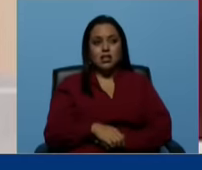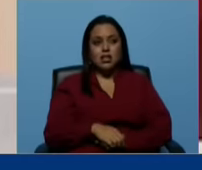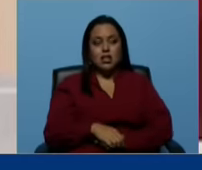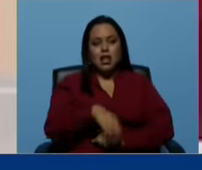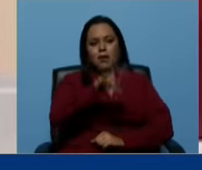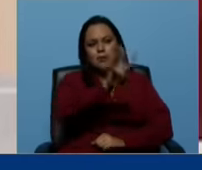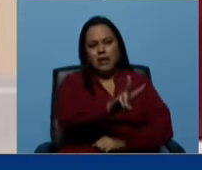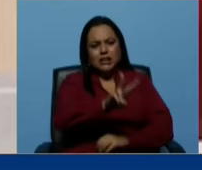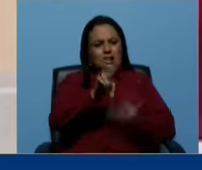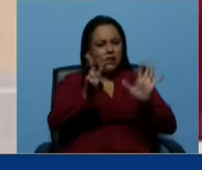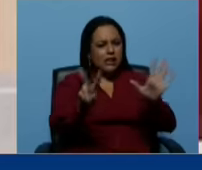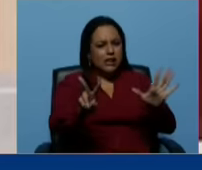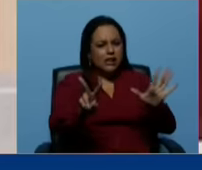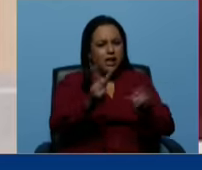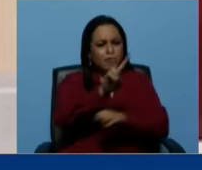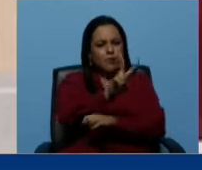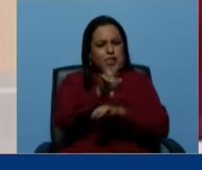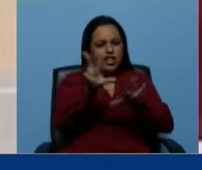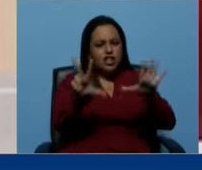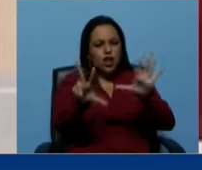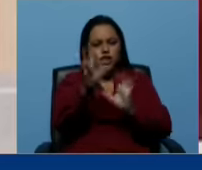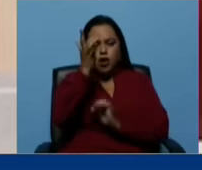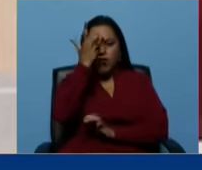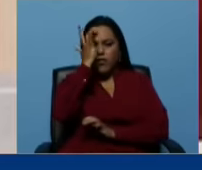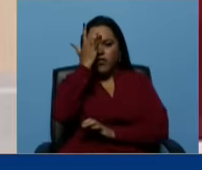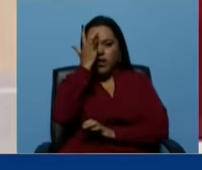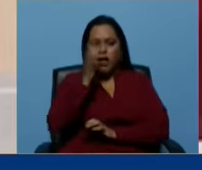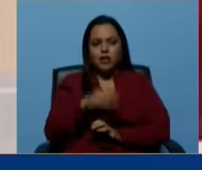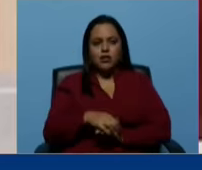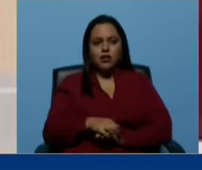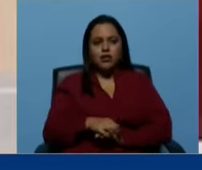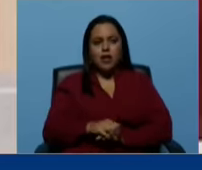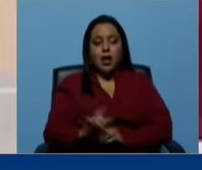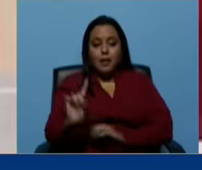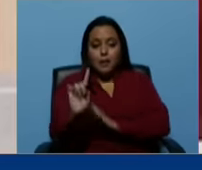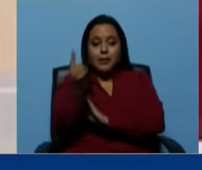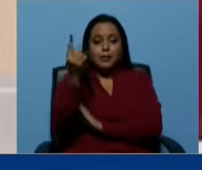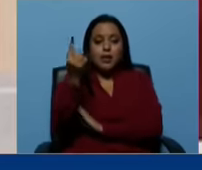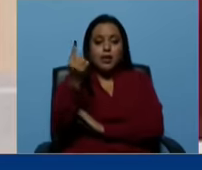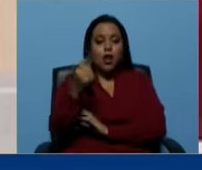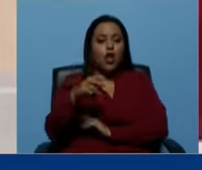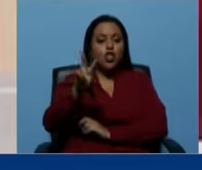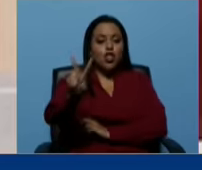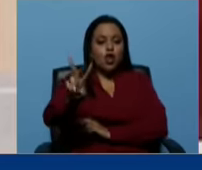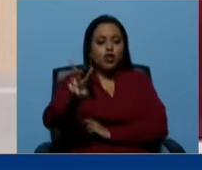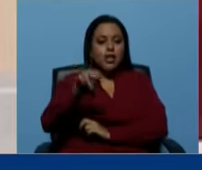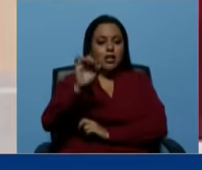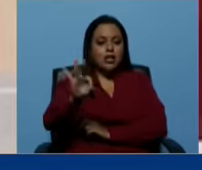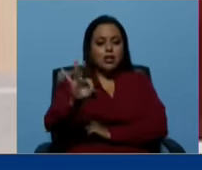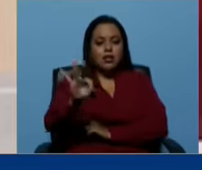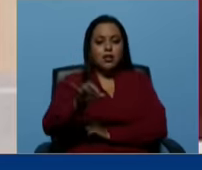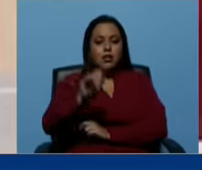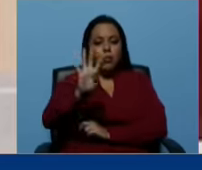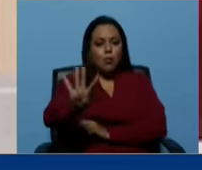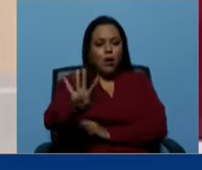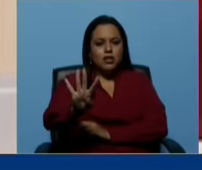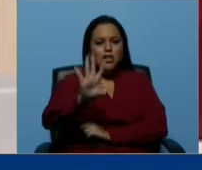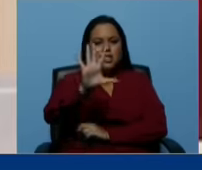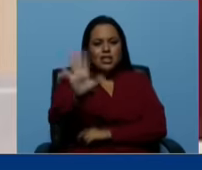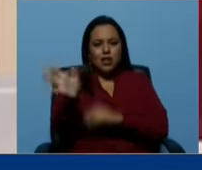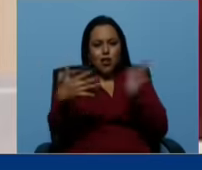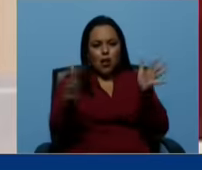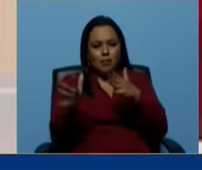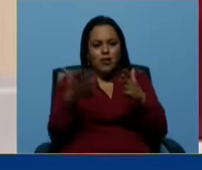27, 28 de febrero, primero, 2, 3, 4, 5 de marzo